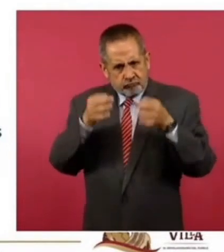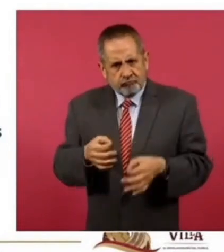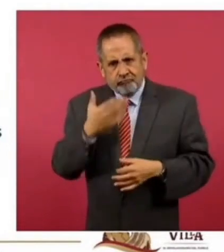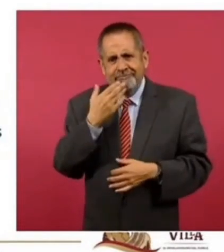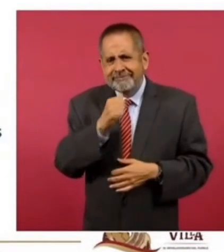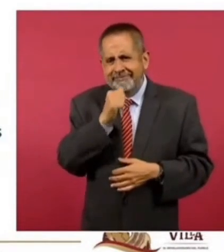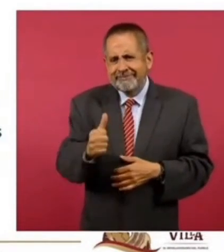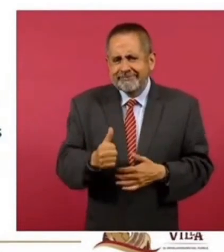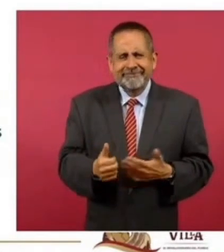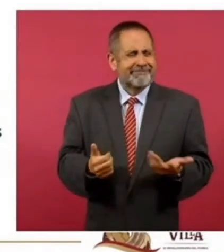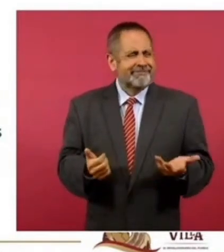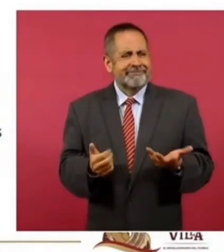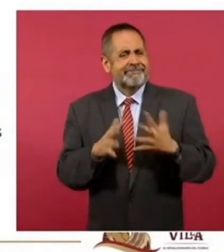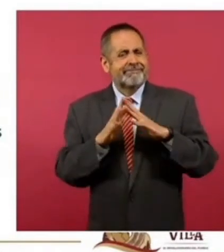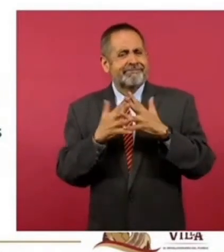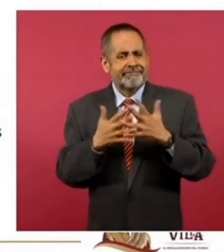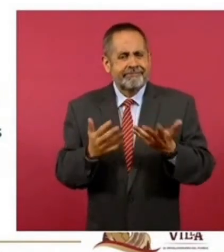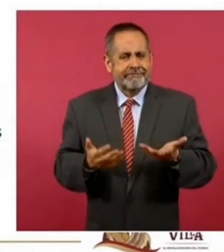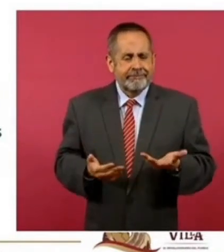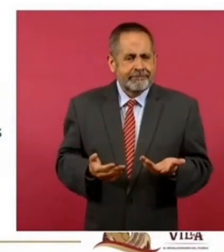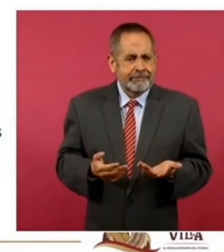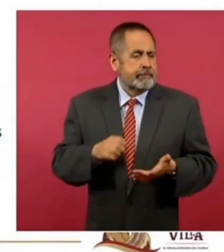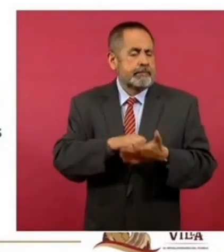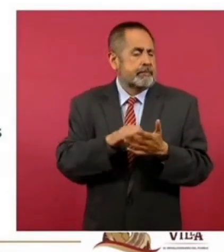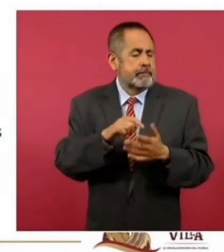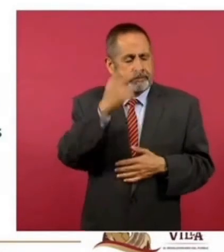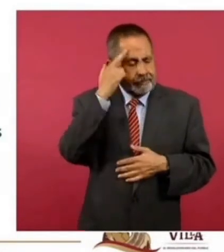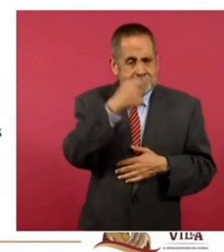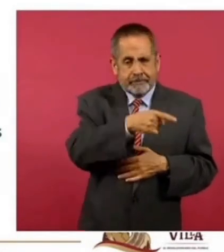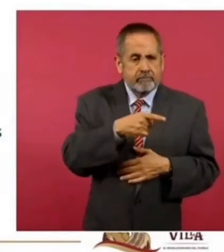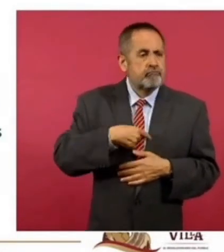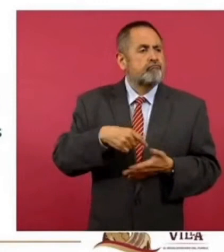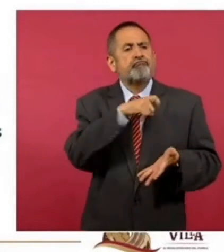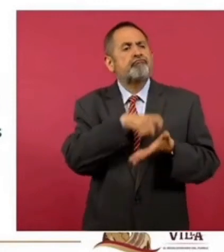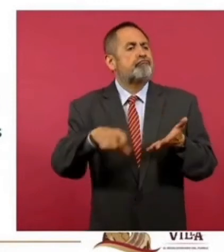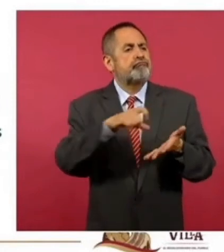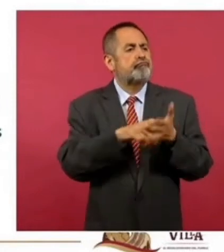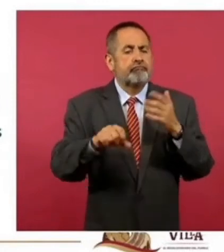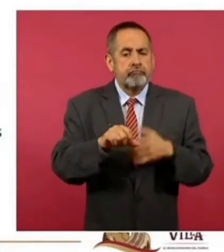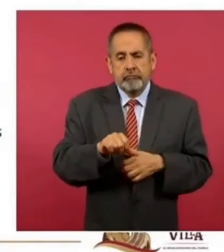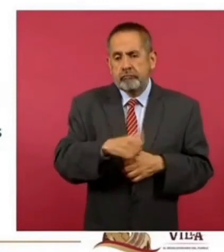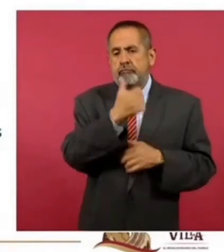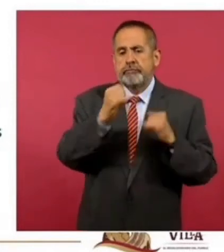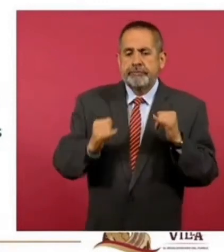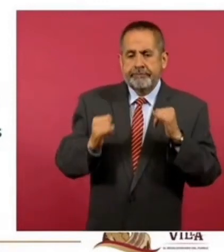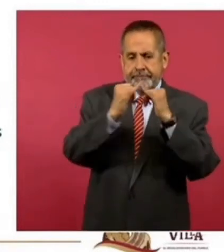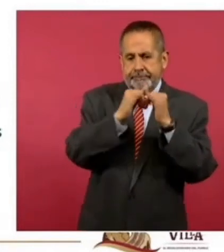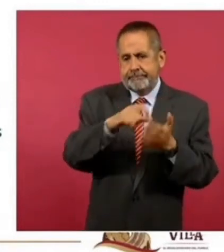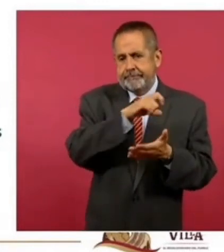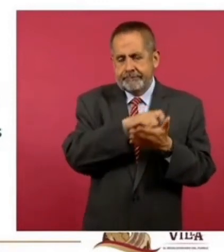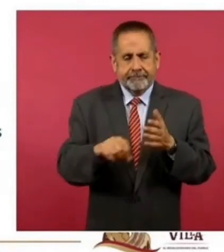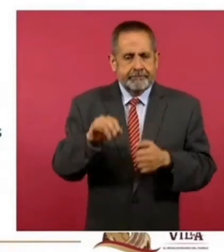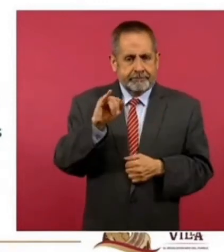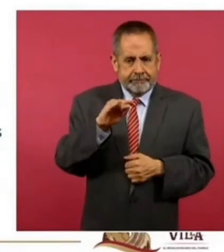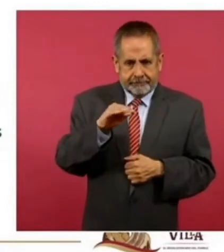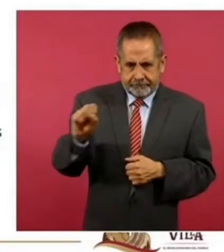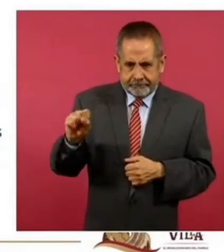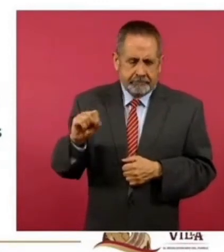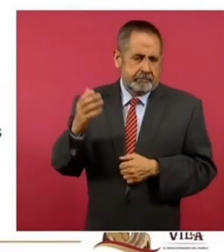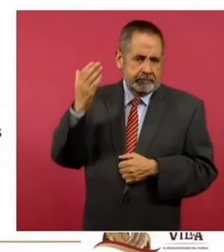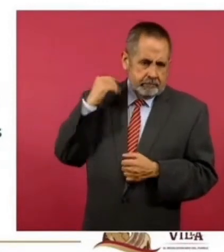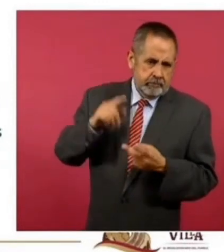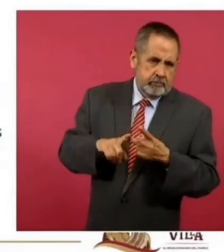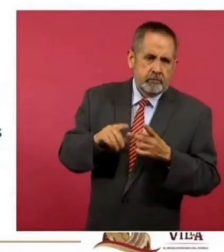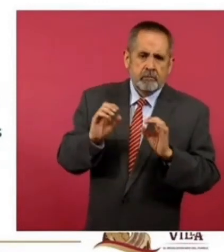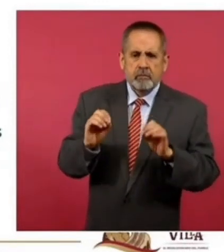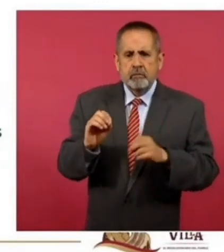inercial. ¿A qué me refiero? ¿Cómo calculaban lo que salían a comprar otras instituciones, ya fuera el IMSS en el pasado o